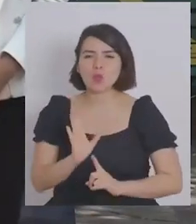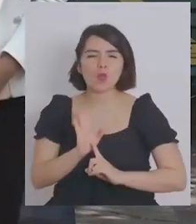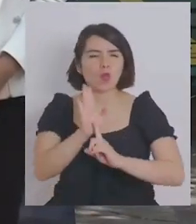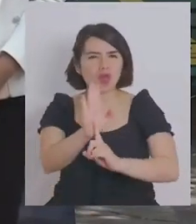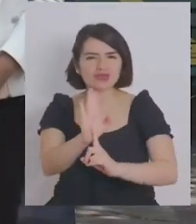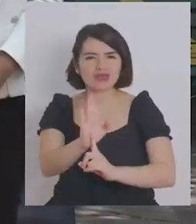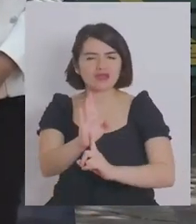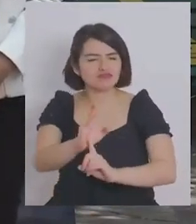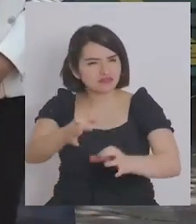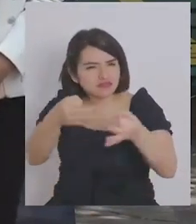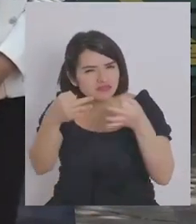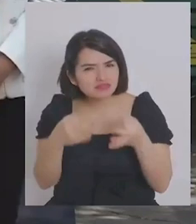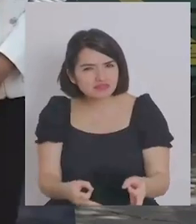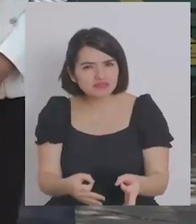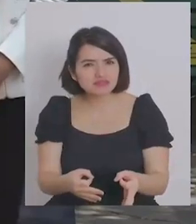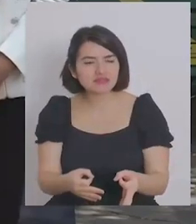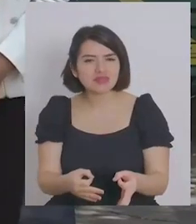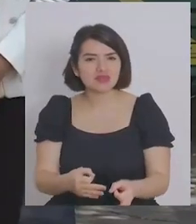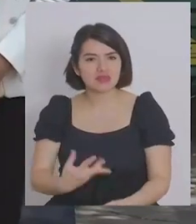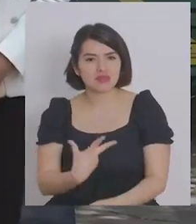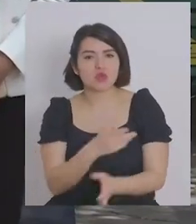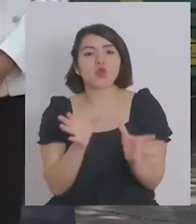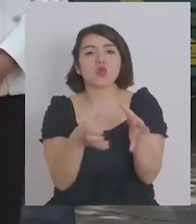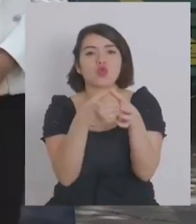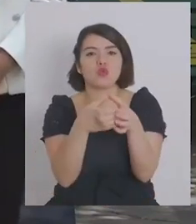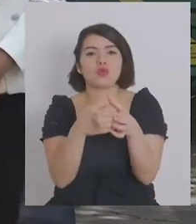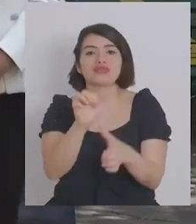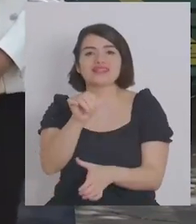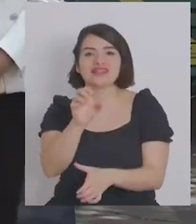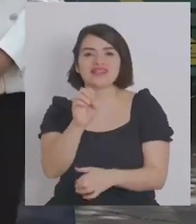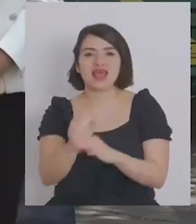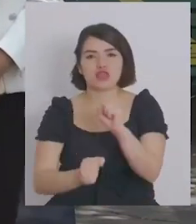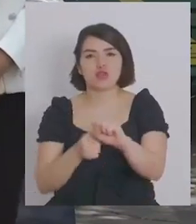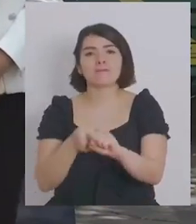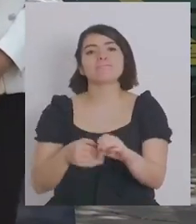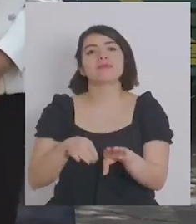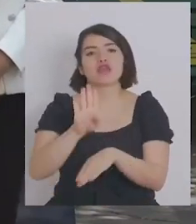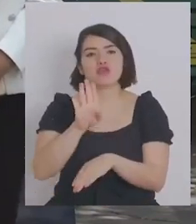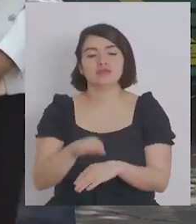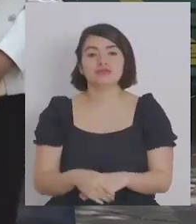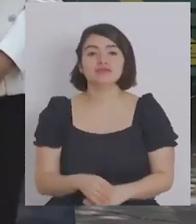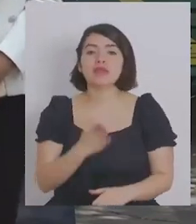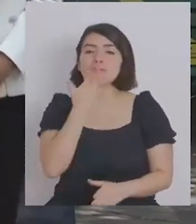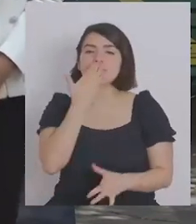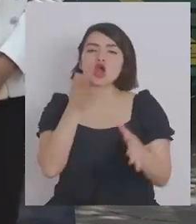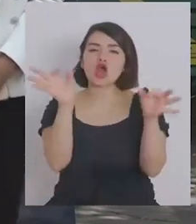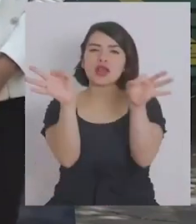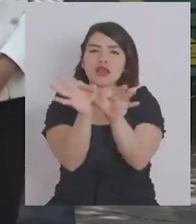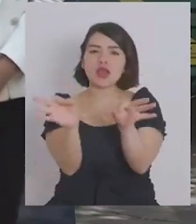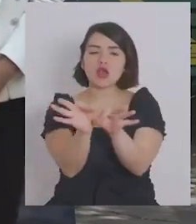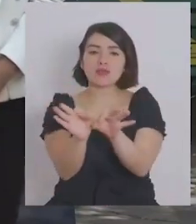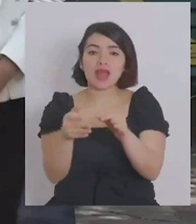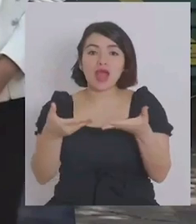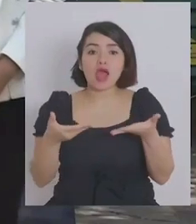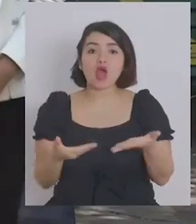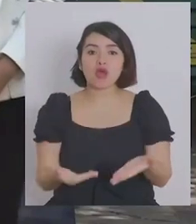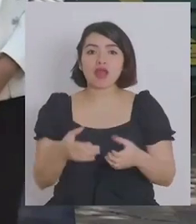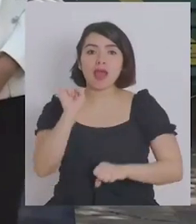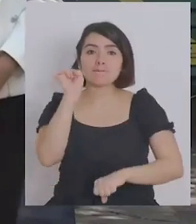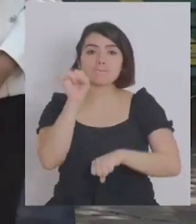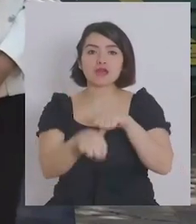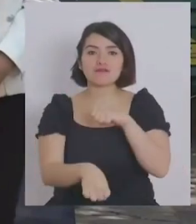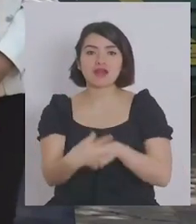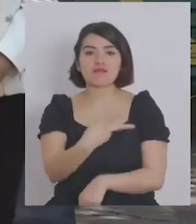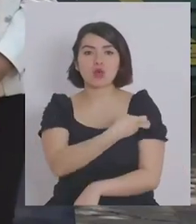que la vacuna es completamente eficaz para este grupo etario por lo tanto la recomendación es por el momento aprobar esta buena